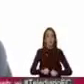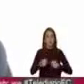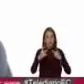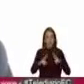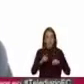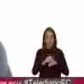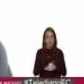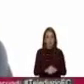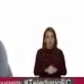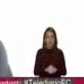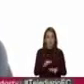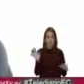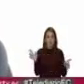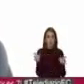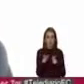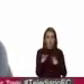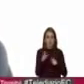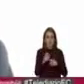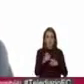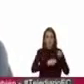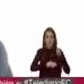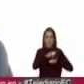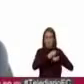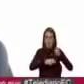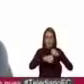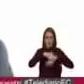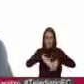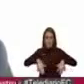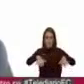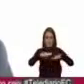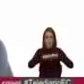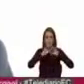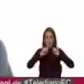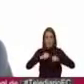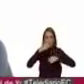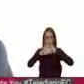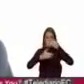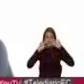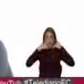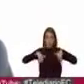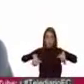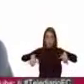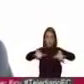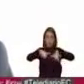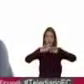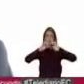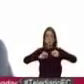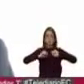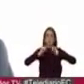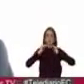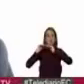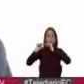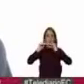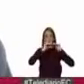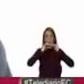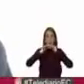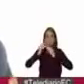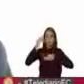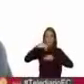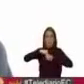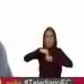de menores transferencias, por ejemplo, a los GAT y a las universidades, transferencias que dependen claramente del nivel de ingresos. Si los ingresos caen,